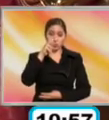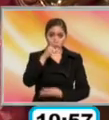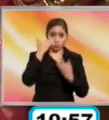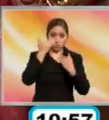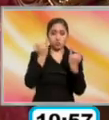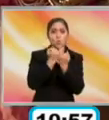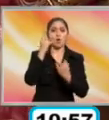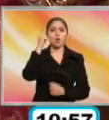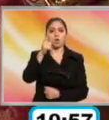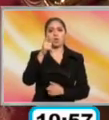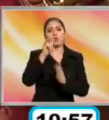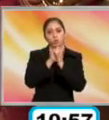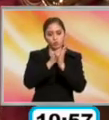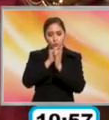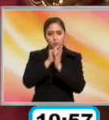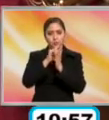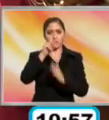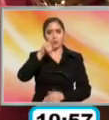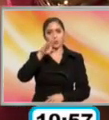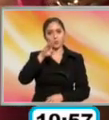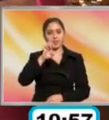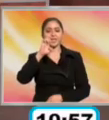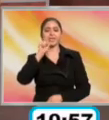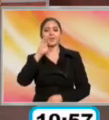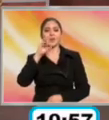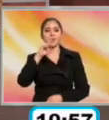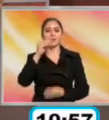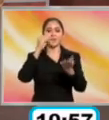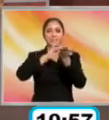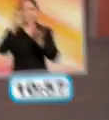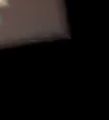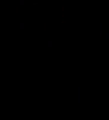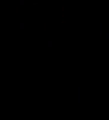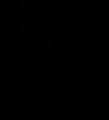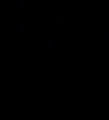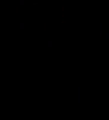YouTube también, Rubí Escobar. Muchachos, muchas gracias. El aplauso para Muchas Rubí gracias. Escobar y su banda.